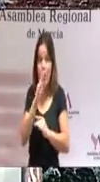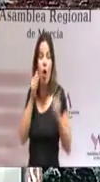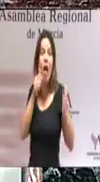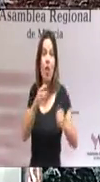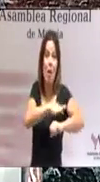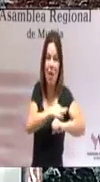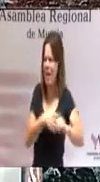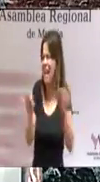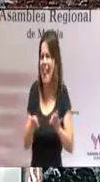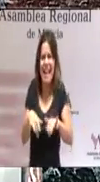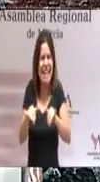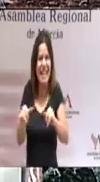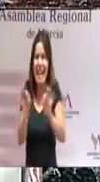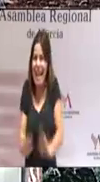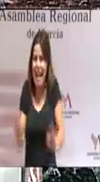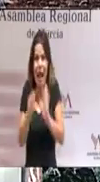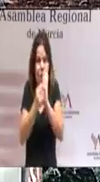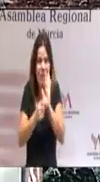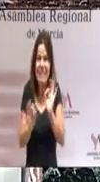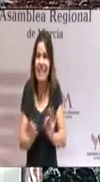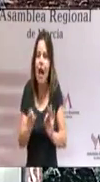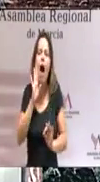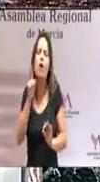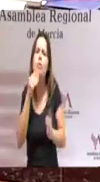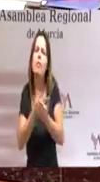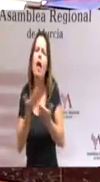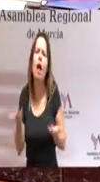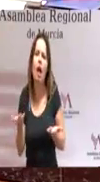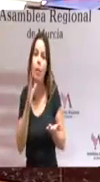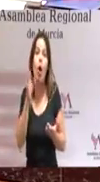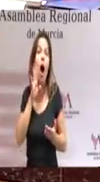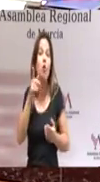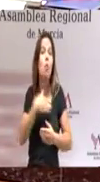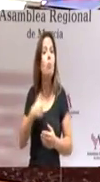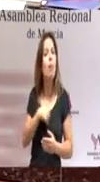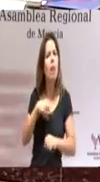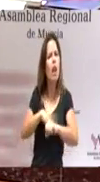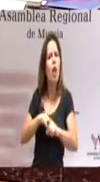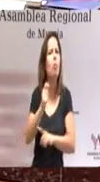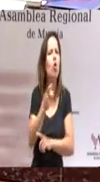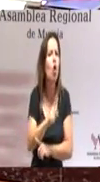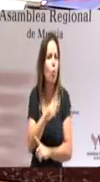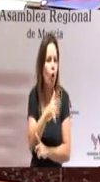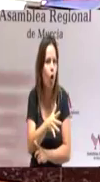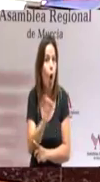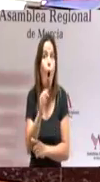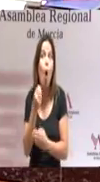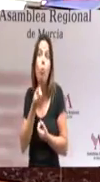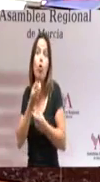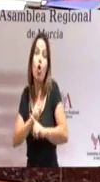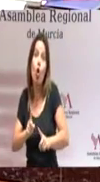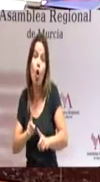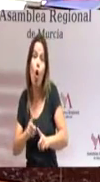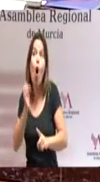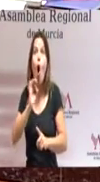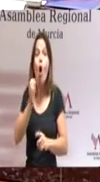una sola, ¿eh? Ni una sola. ¿Y qué le pidió? ¿Y fue porque usted como delegado no lo consiguió? ¿O no se lo planteó? ¿O